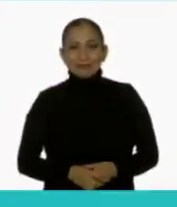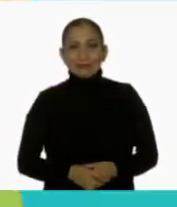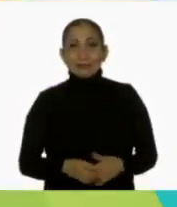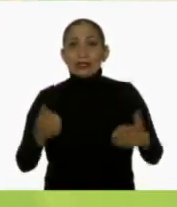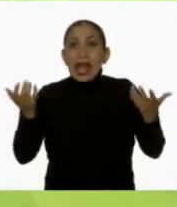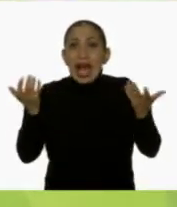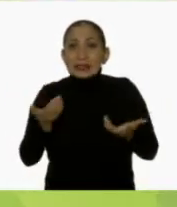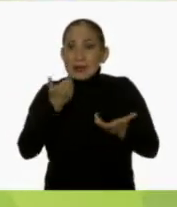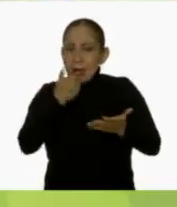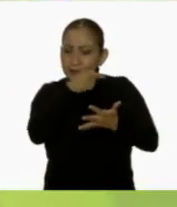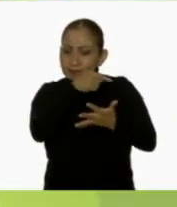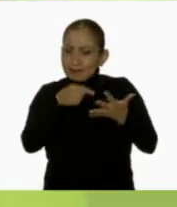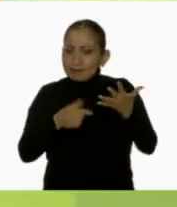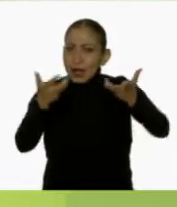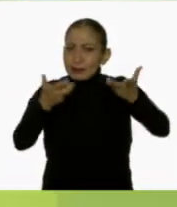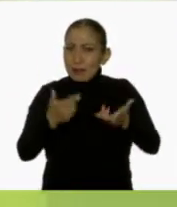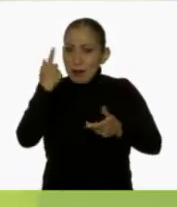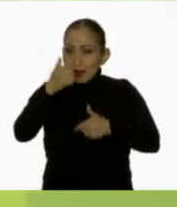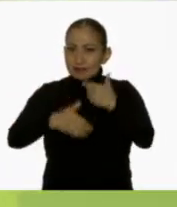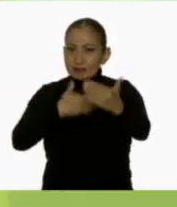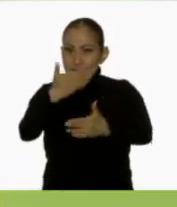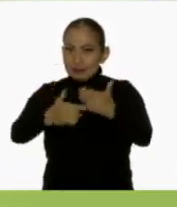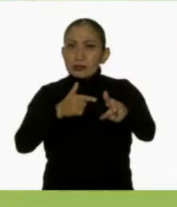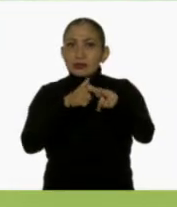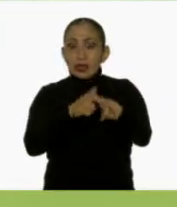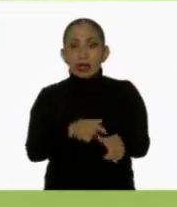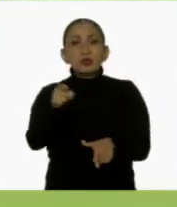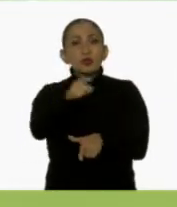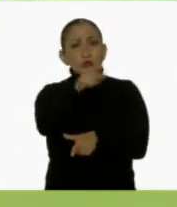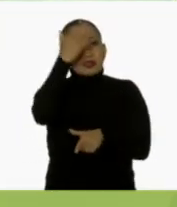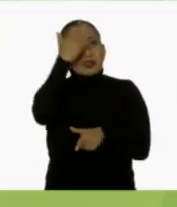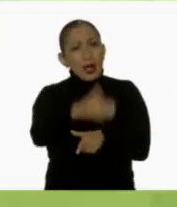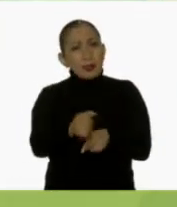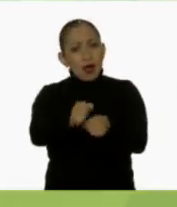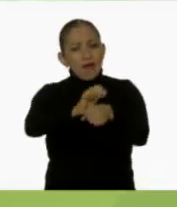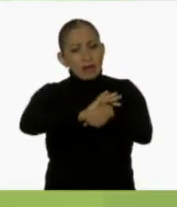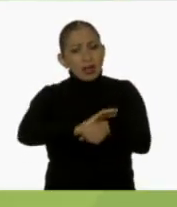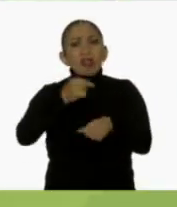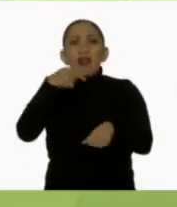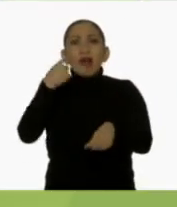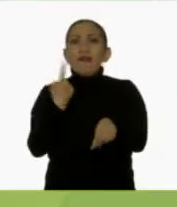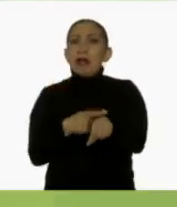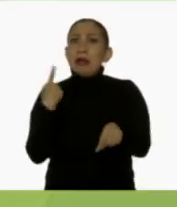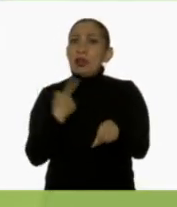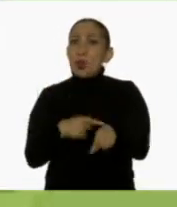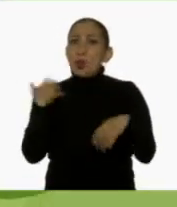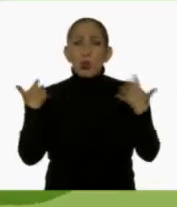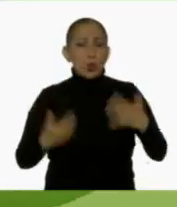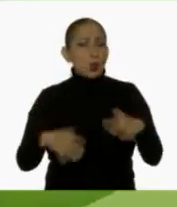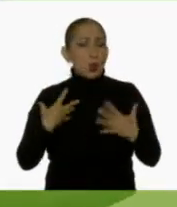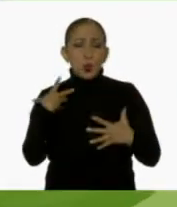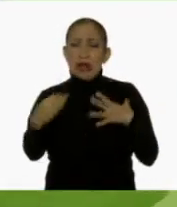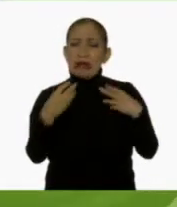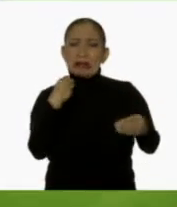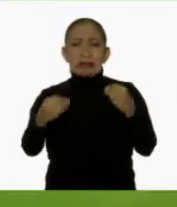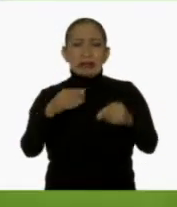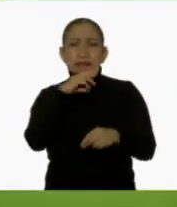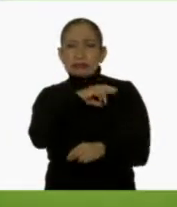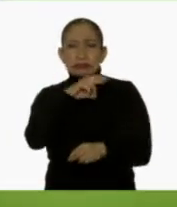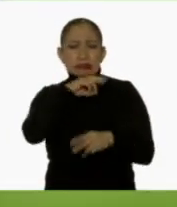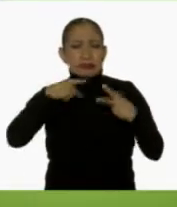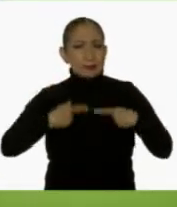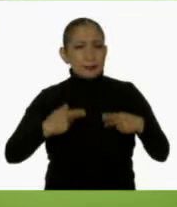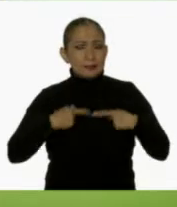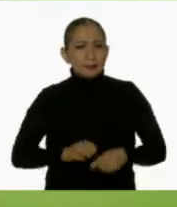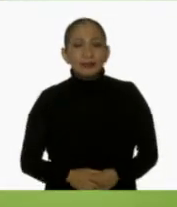Buenas prácticas para seguir adelante. Como todos sabemos, la COVID-19 es una enfermedad que se contagia muy fácilmente entre